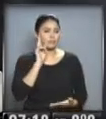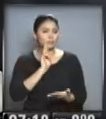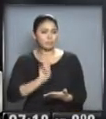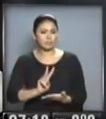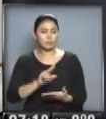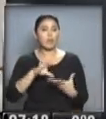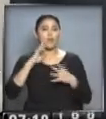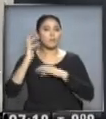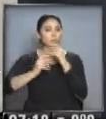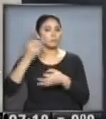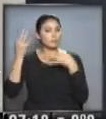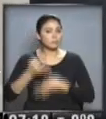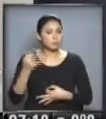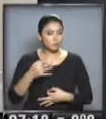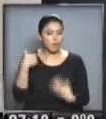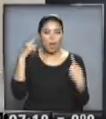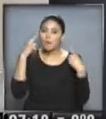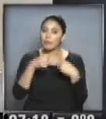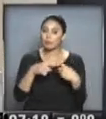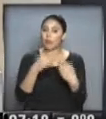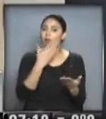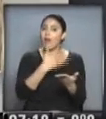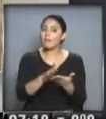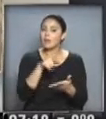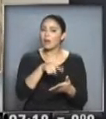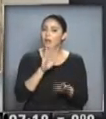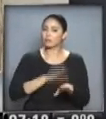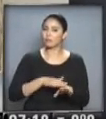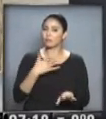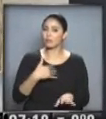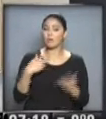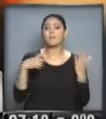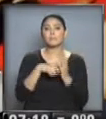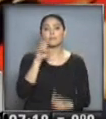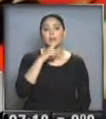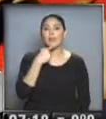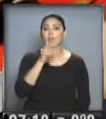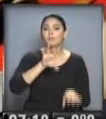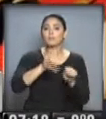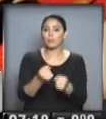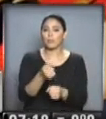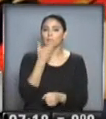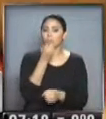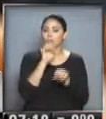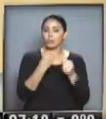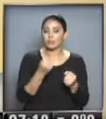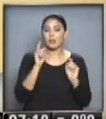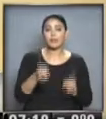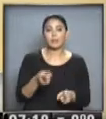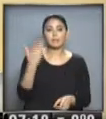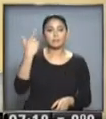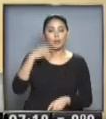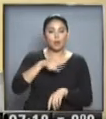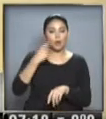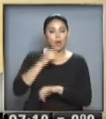el debido proceso y con el objeto de evitar la autoincriminación, la fiscal ordenó la suspensión del testimonio. También se conoció en las